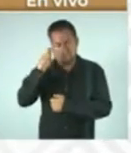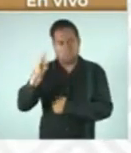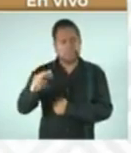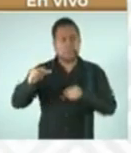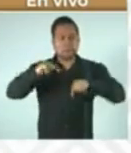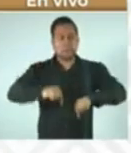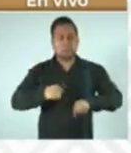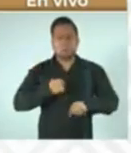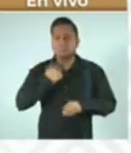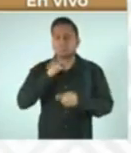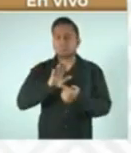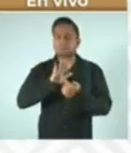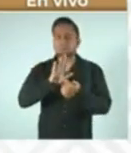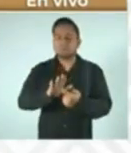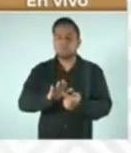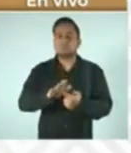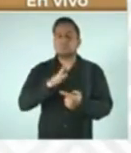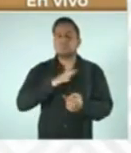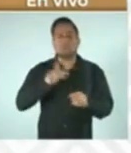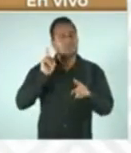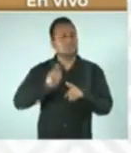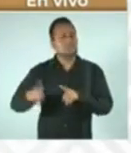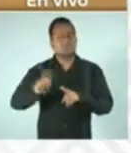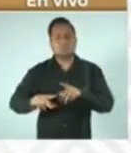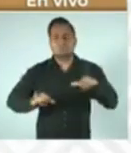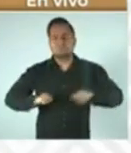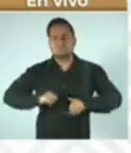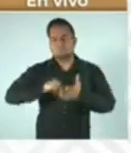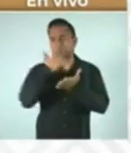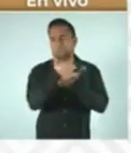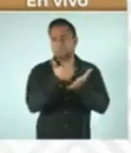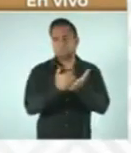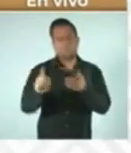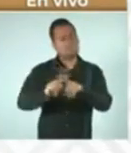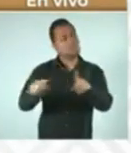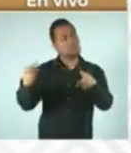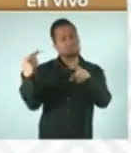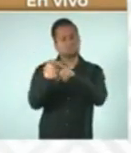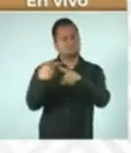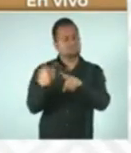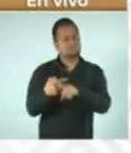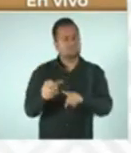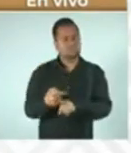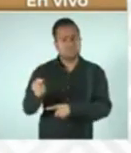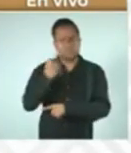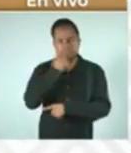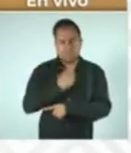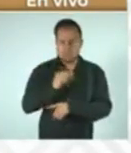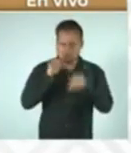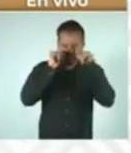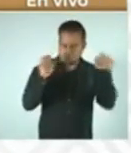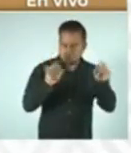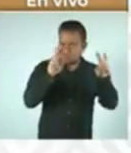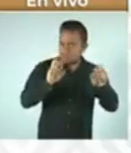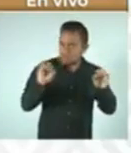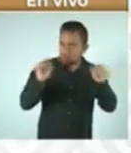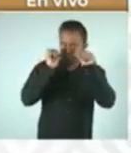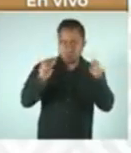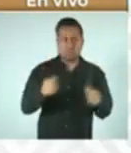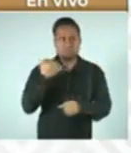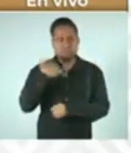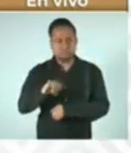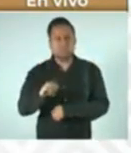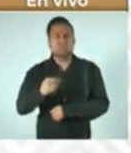lo demostramos, toda una serie de acciones que difieren de una postura de que no se ha atendido el tema, que no ha